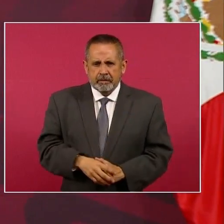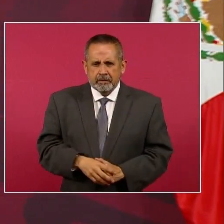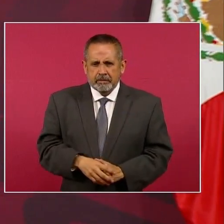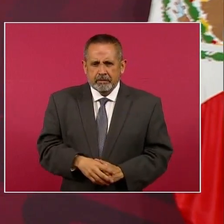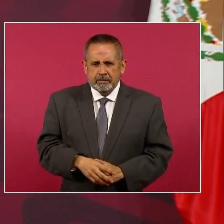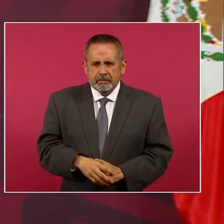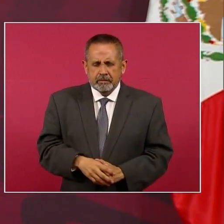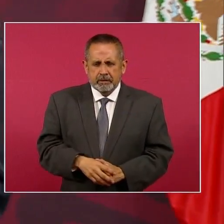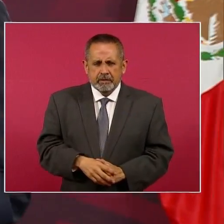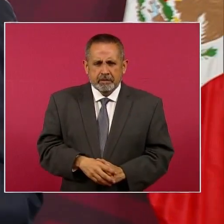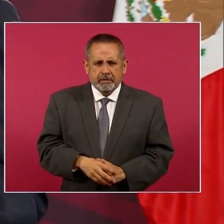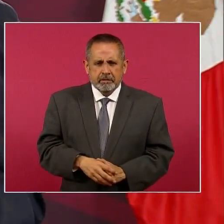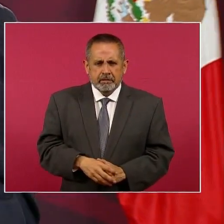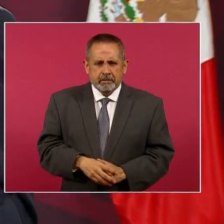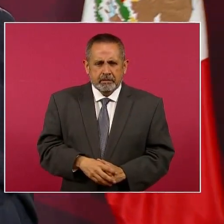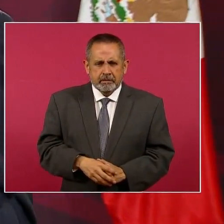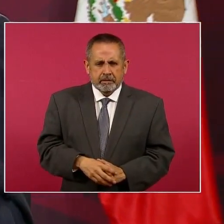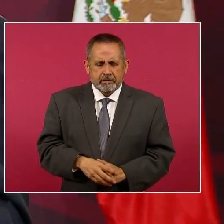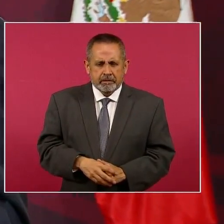y